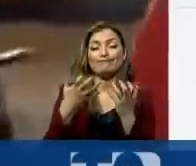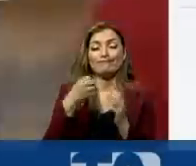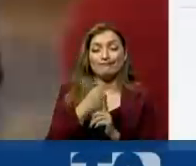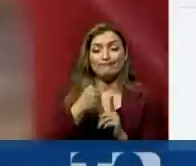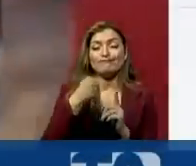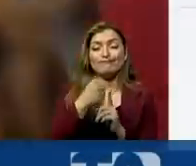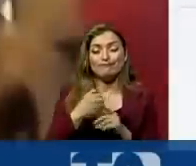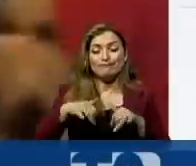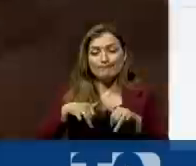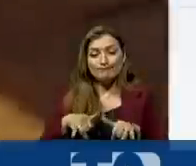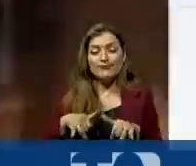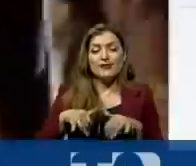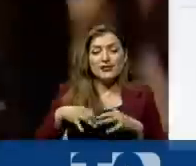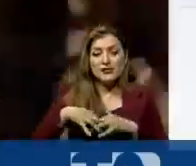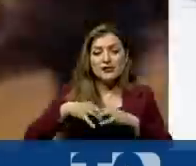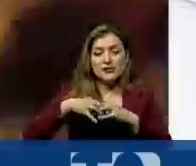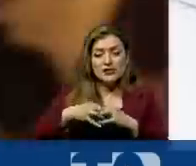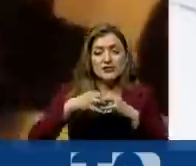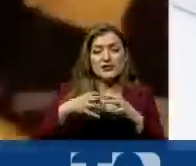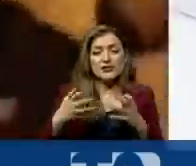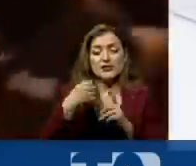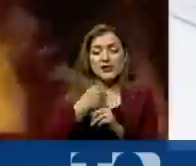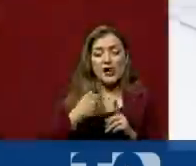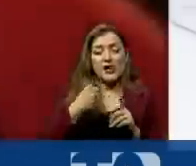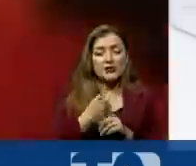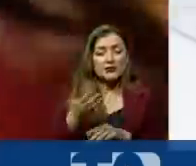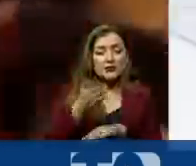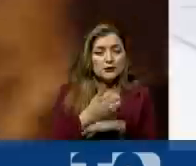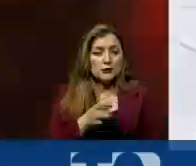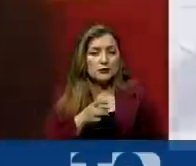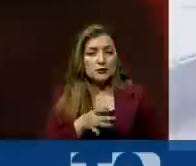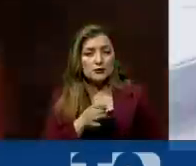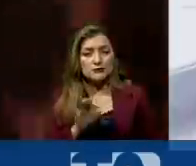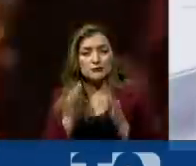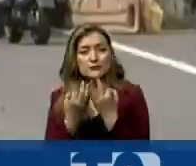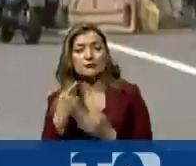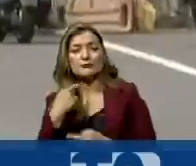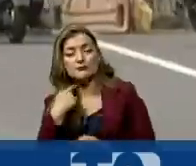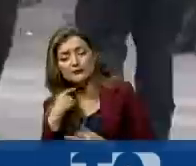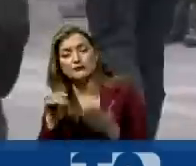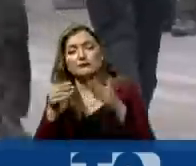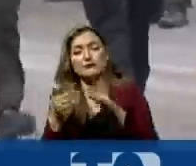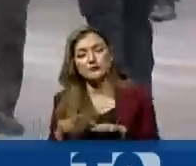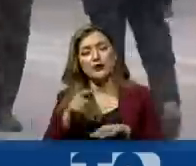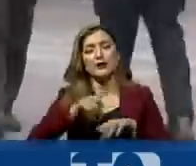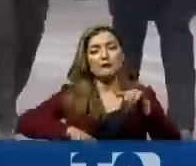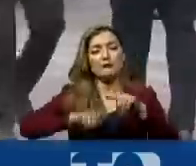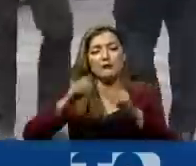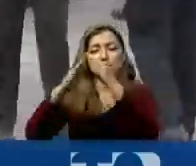la cabeza del agua de respirar el dolor que sentimos de perder a familiares amigos vecinos